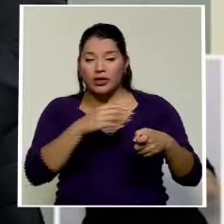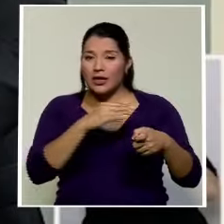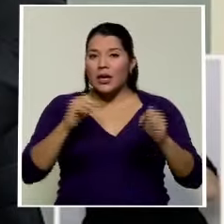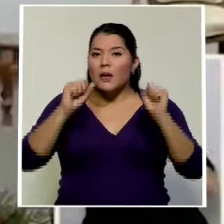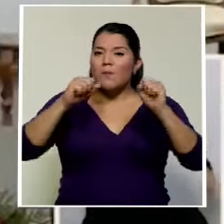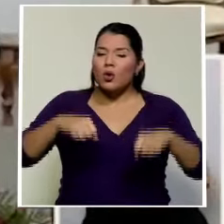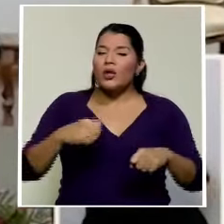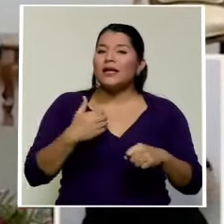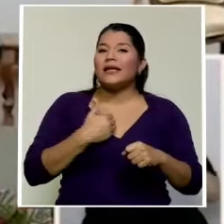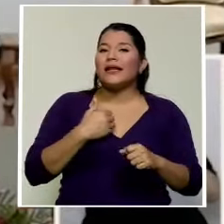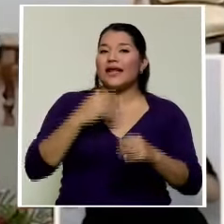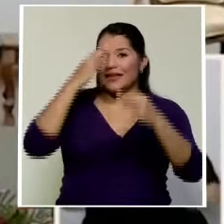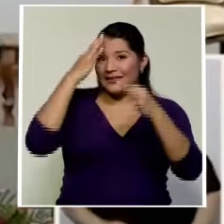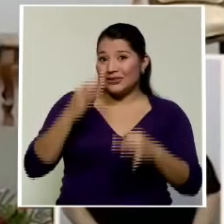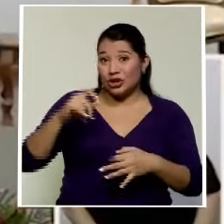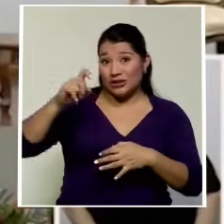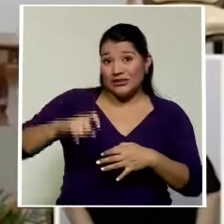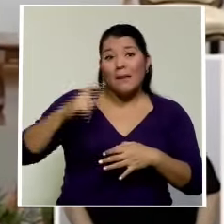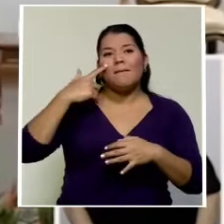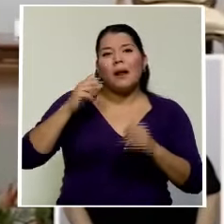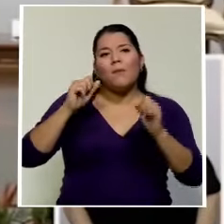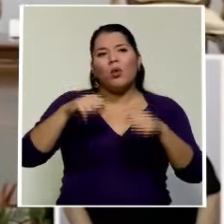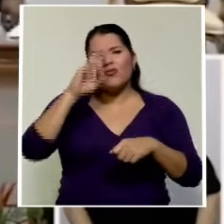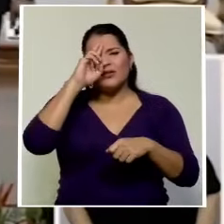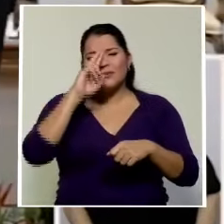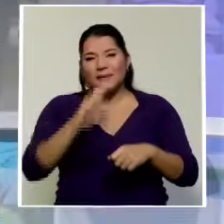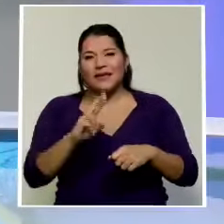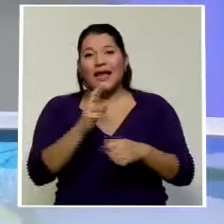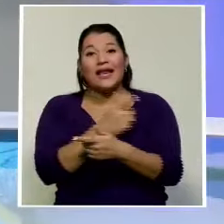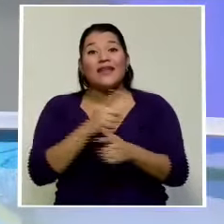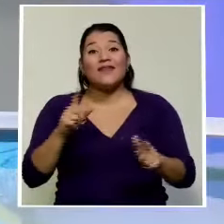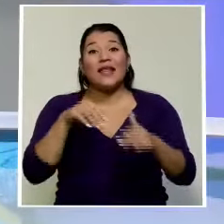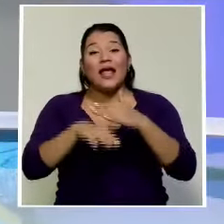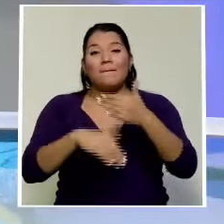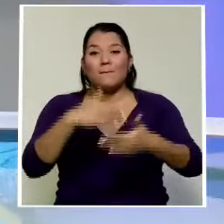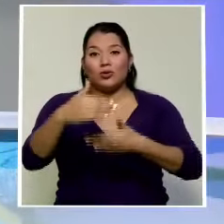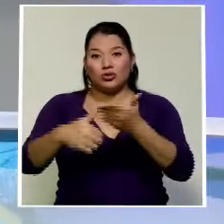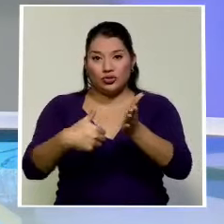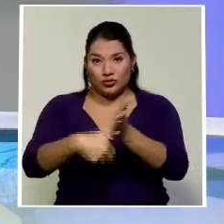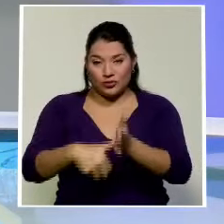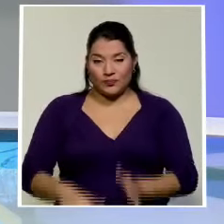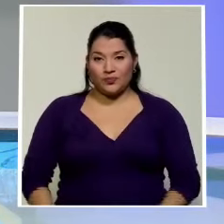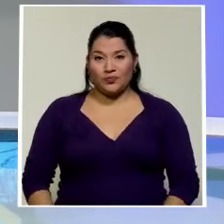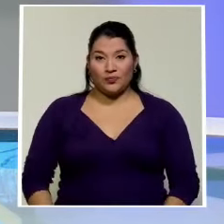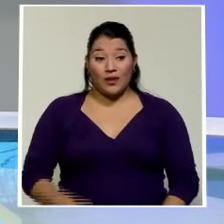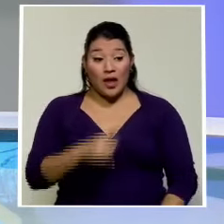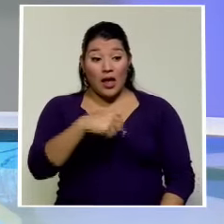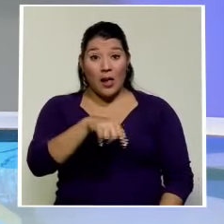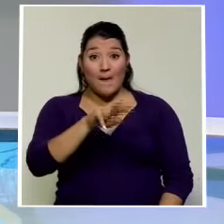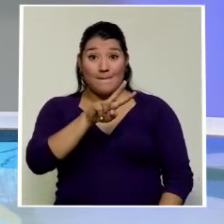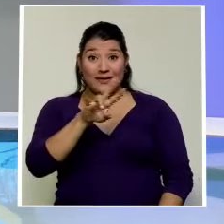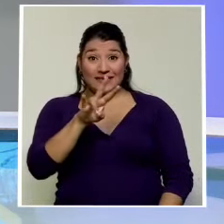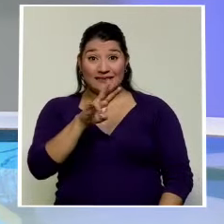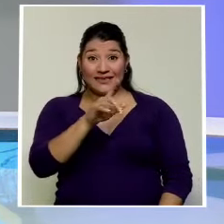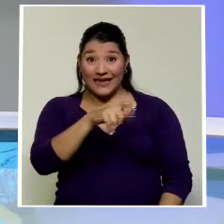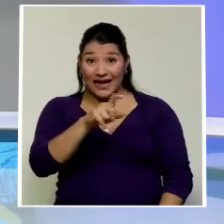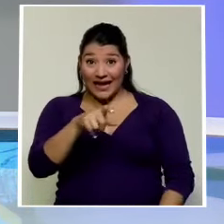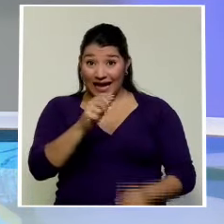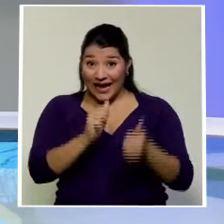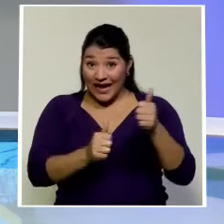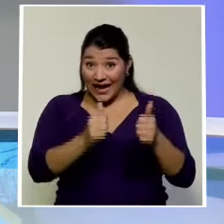que se garanticen las condiciones de libertad en el proceso electoral. De los 27 candidatos a la presidencia